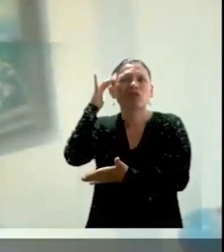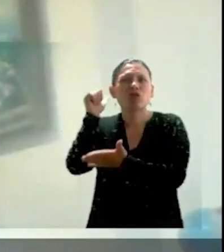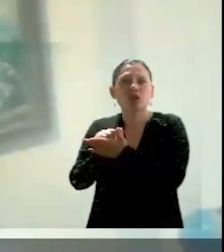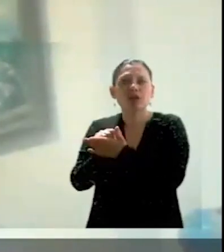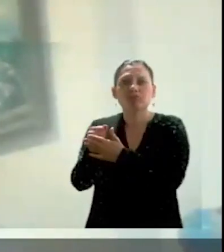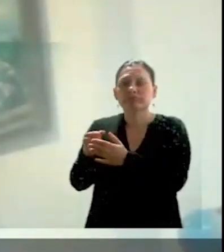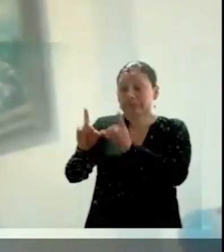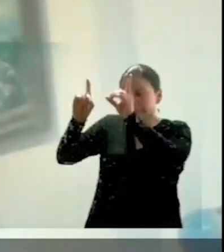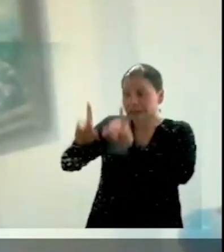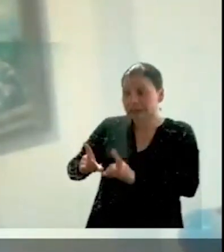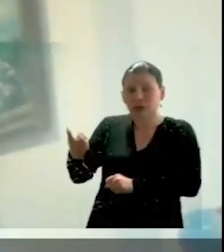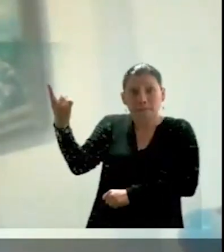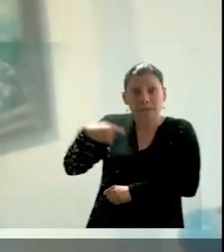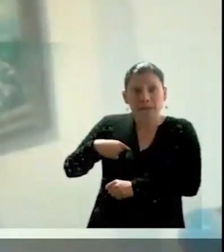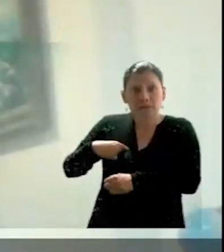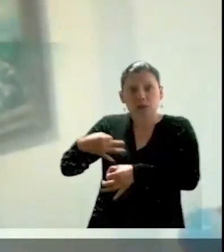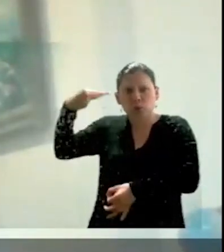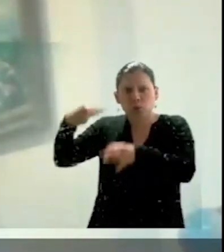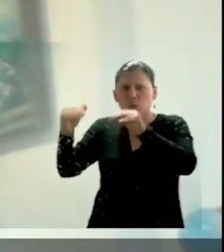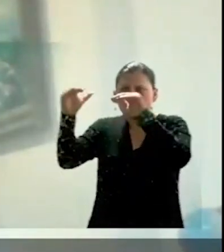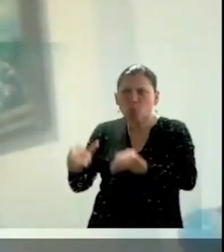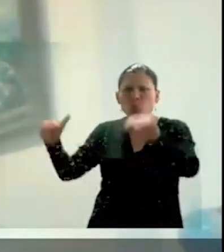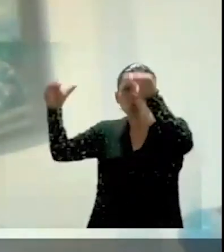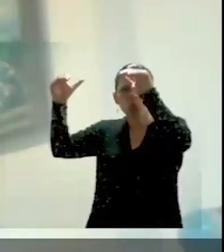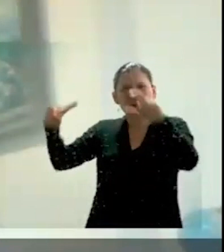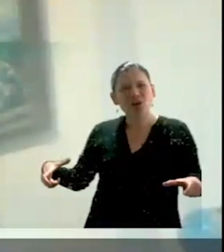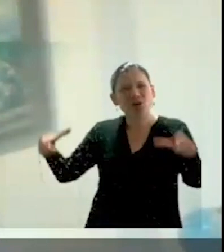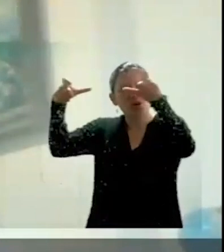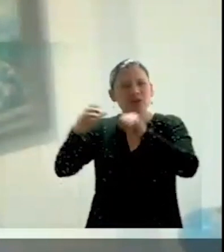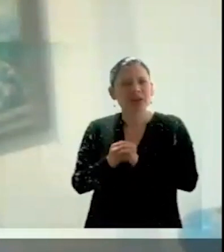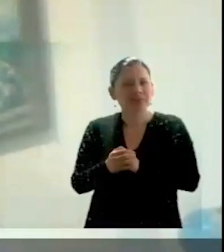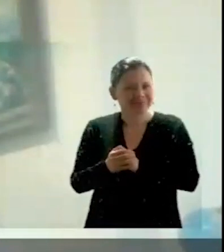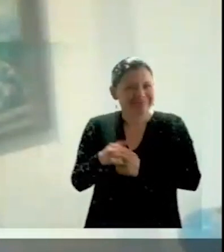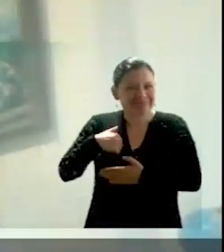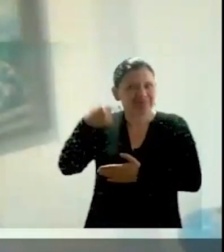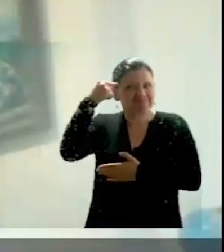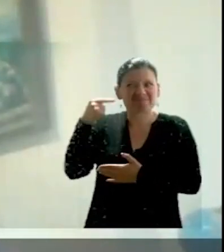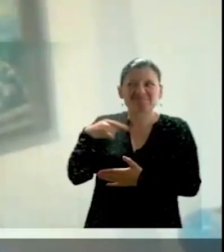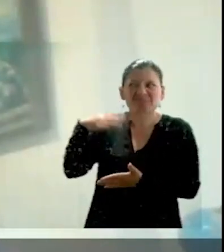fallos judiciales de las altas cortes, incumple porque